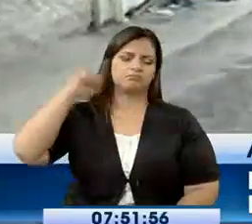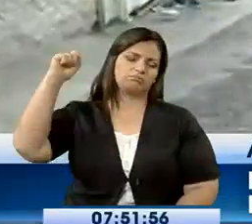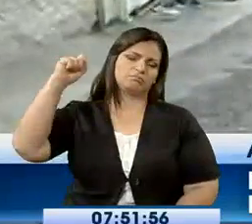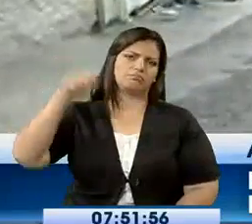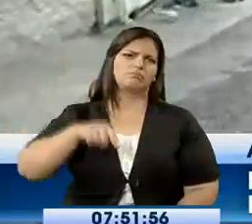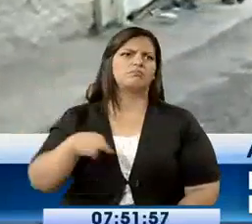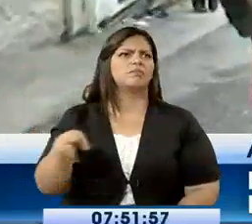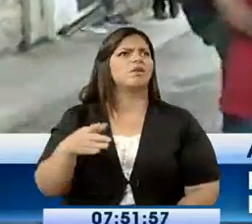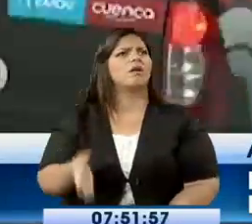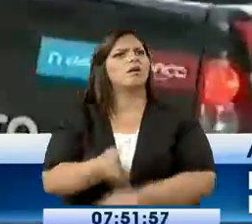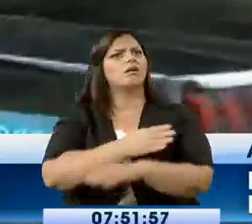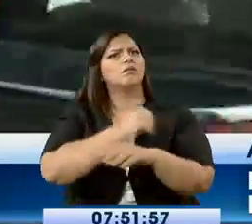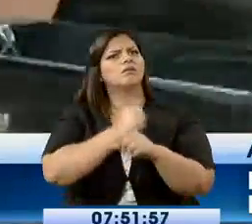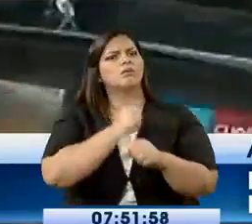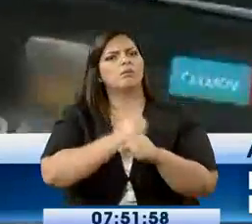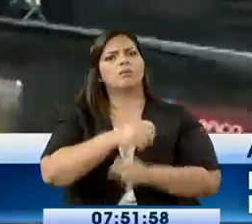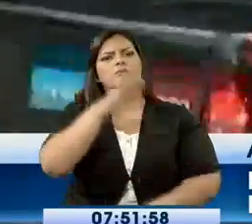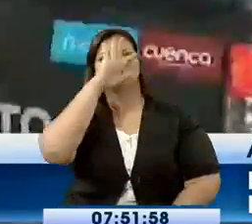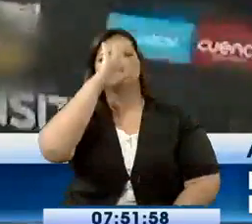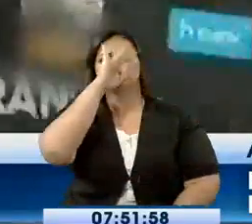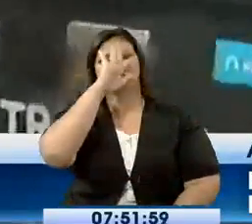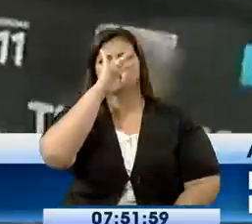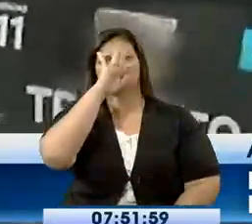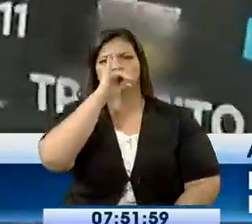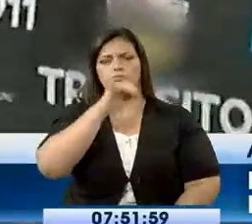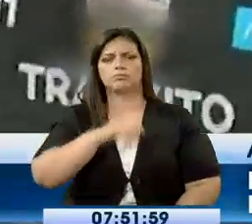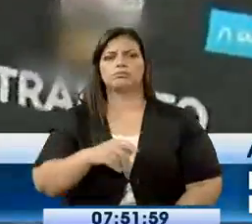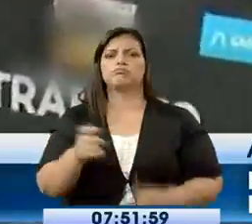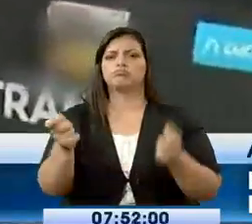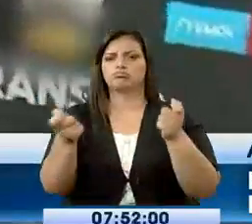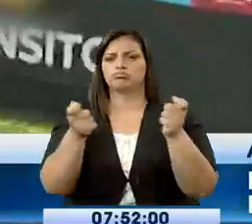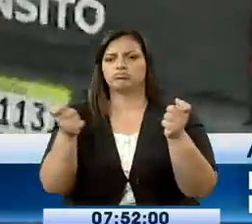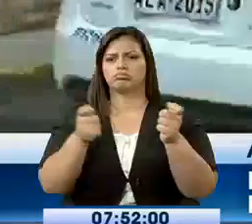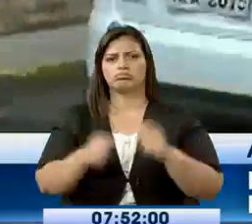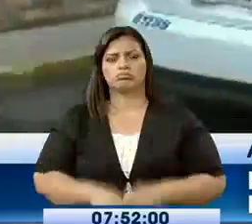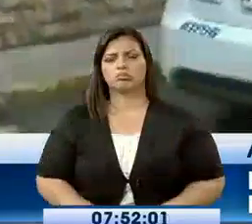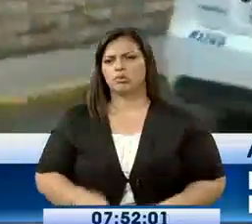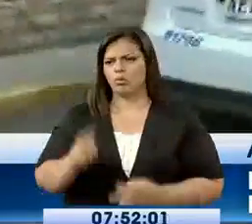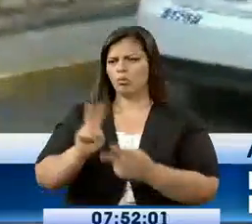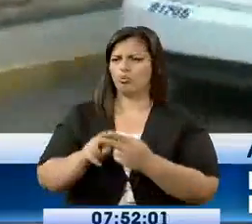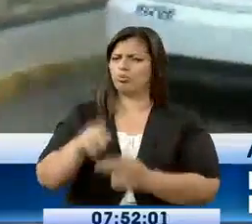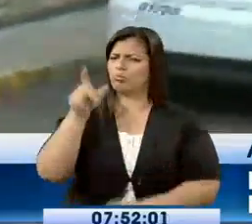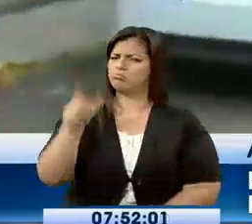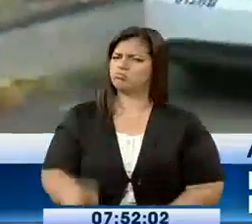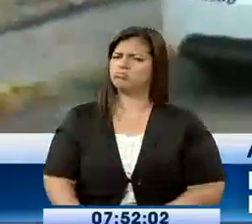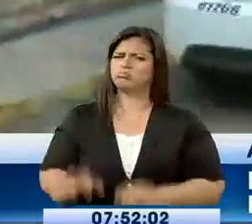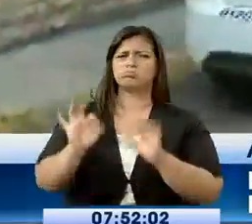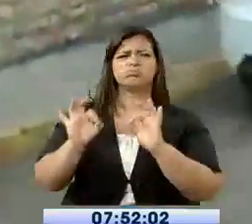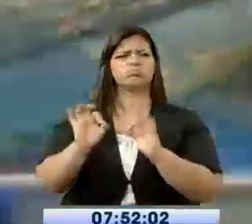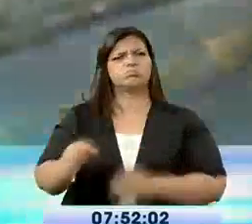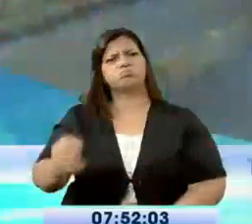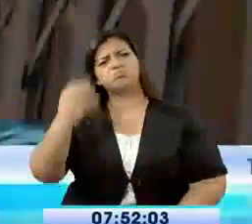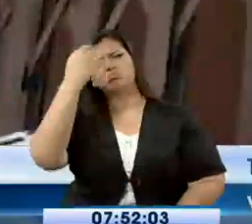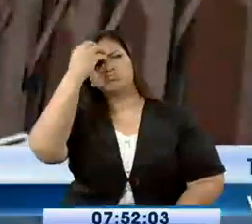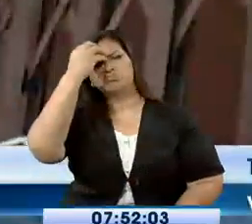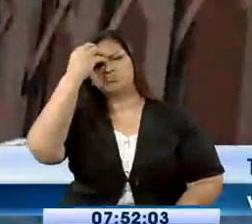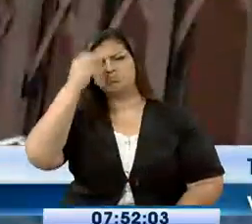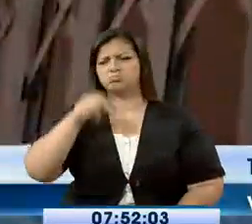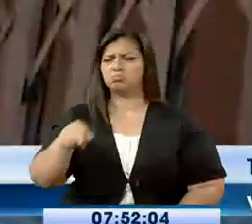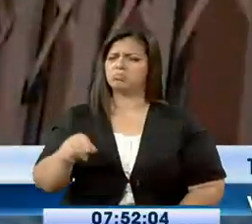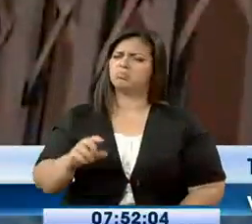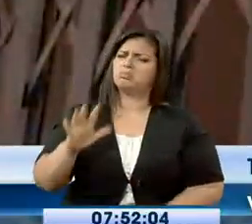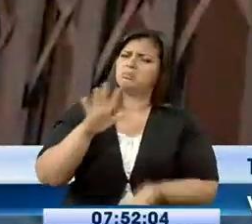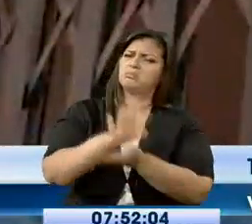de tránsito. Los que lo conocieron lo califican como una excelente persona. Muy buena persona, muy educado, muy culto. Muy